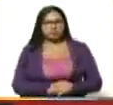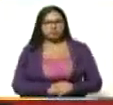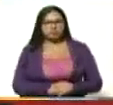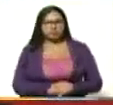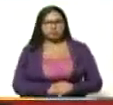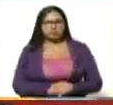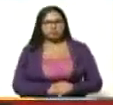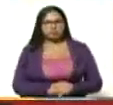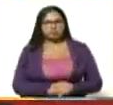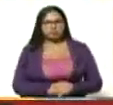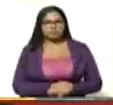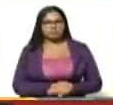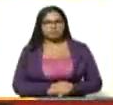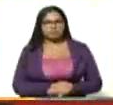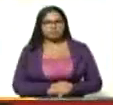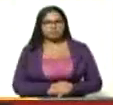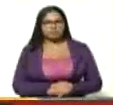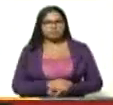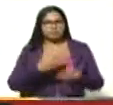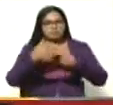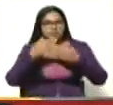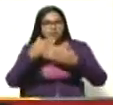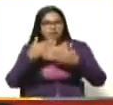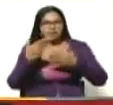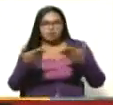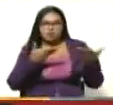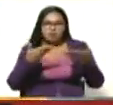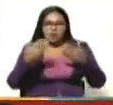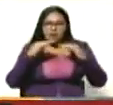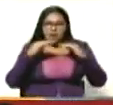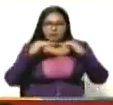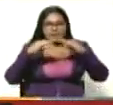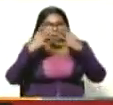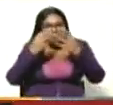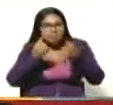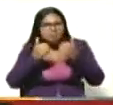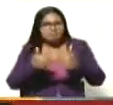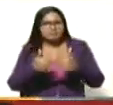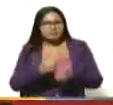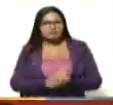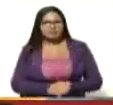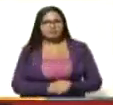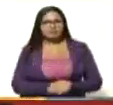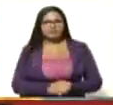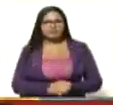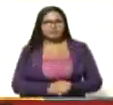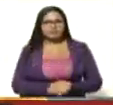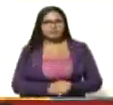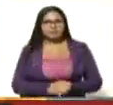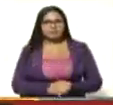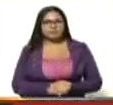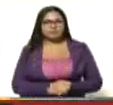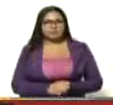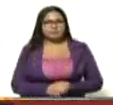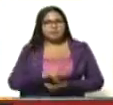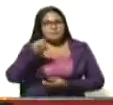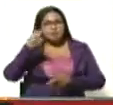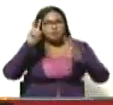Unilateral understandings, el entendimiento unilateral, and also it's a new beginning, y también es un nuevo comienzo, a whole